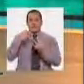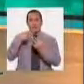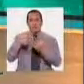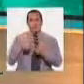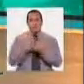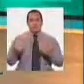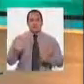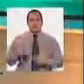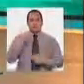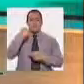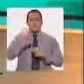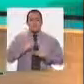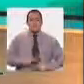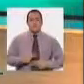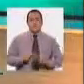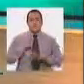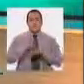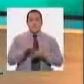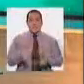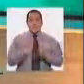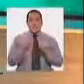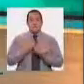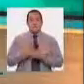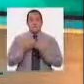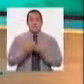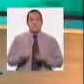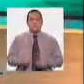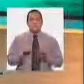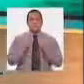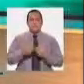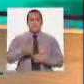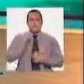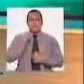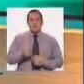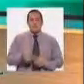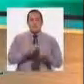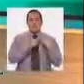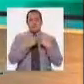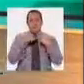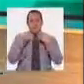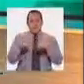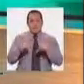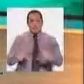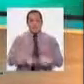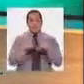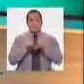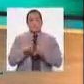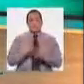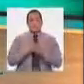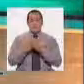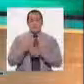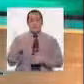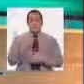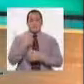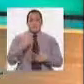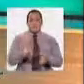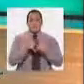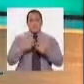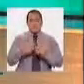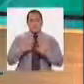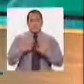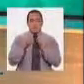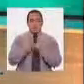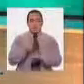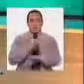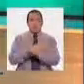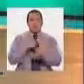Derechos Humanos. Lo que ahora se pretende cuestionar es por qué estaba la jueza del caso ahí. La respuesta es sencilla, dijo. En ese contexto se